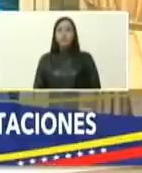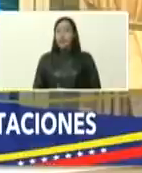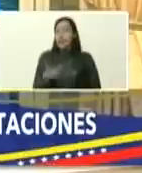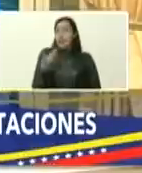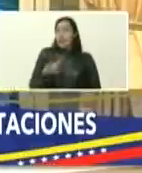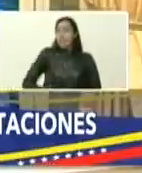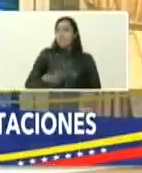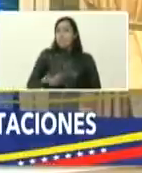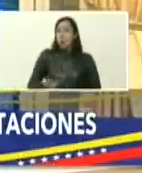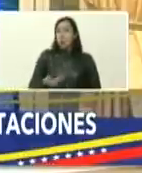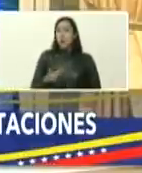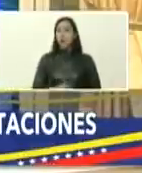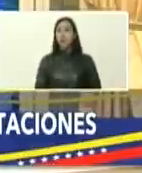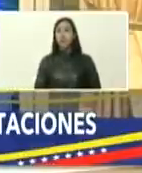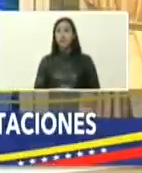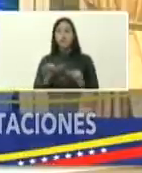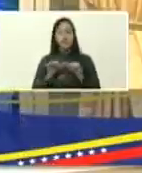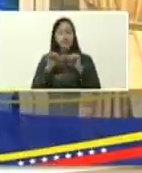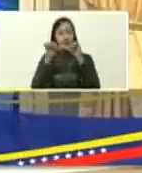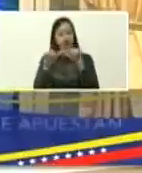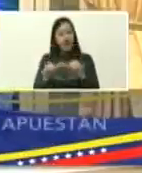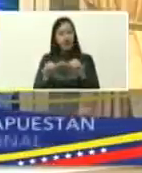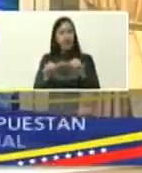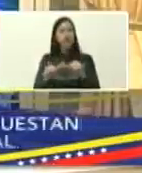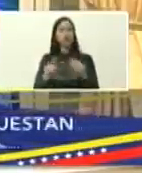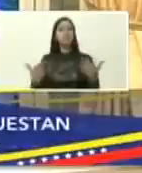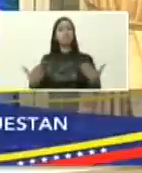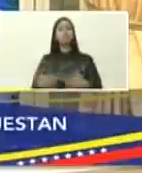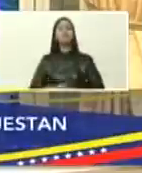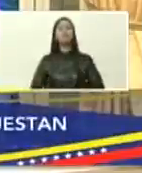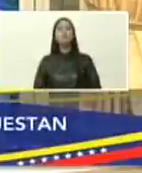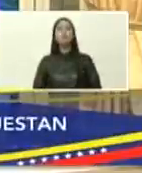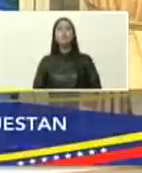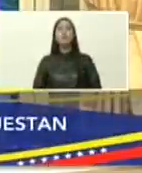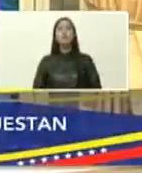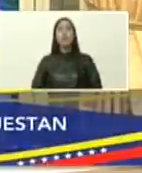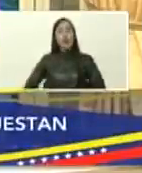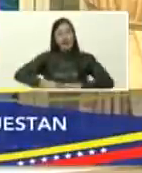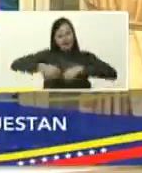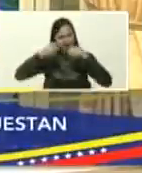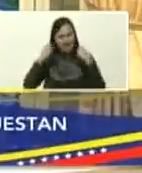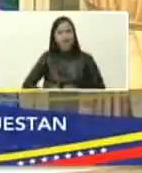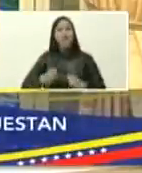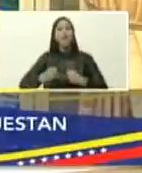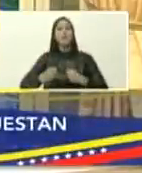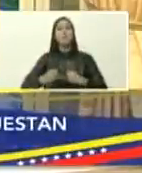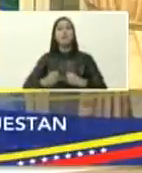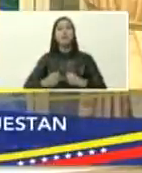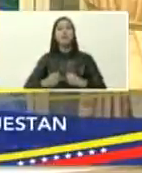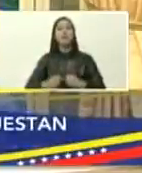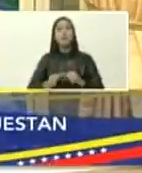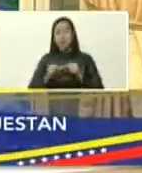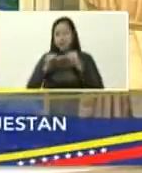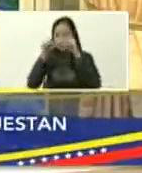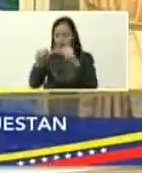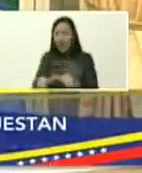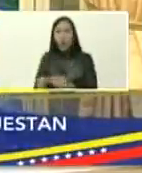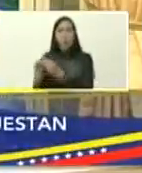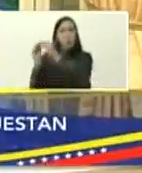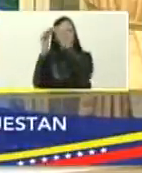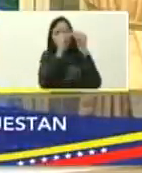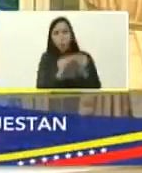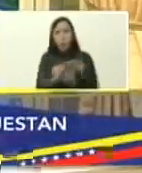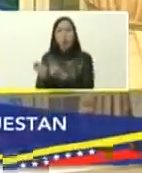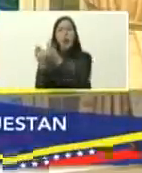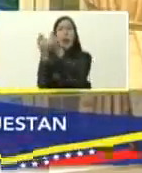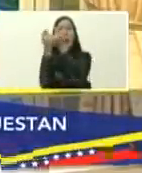fundamental. Seguir avanzando a paso seguro, a paso firme, en la recuperación